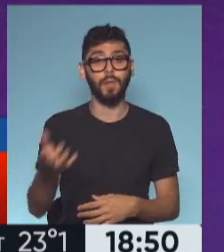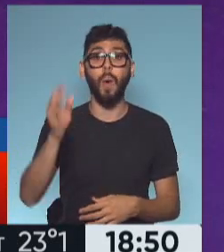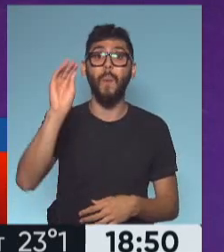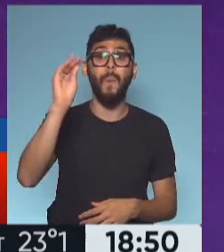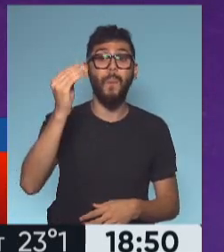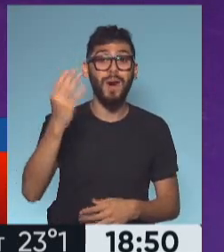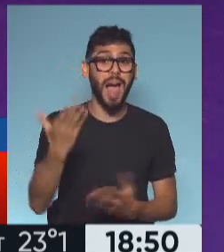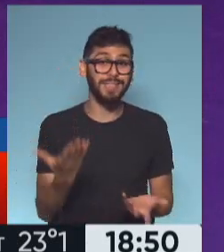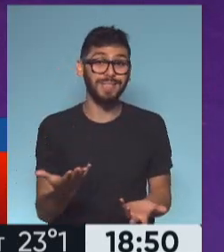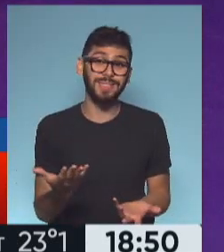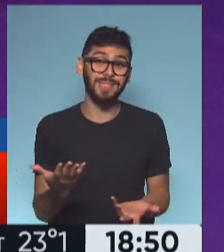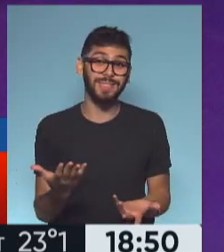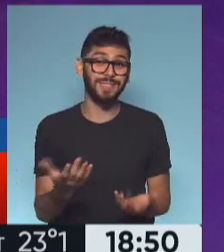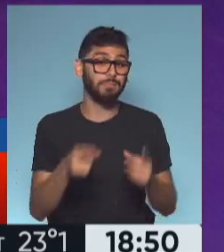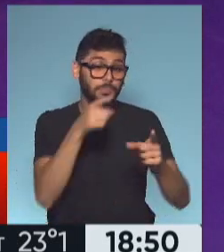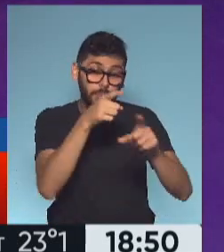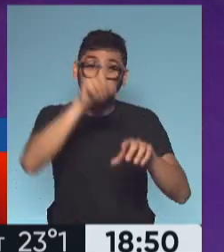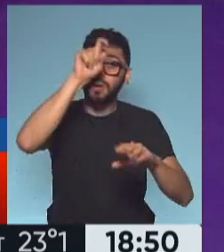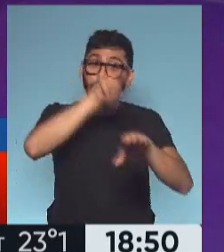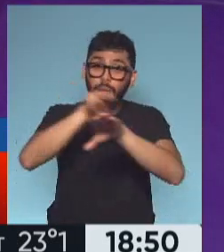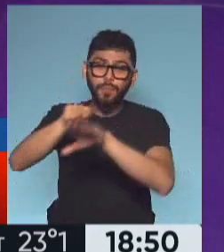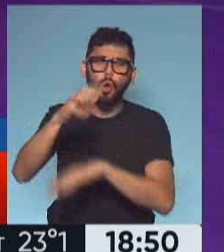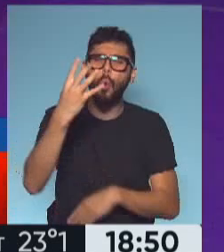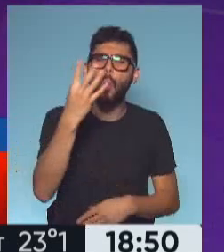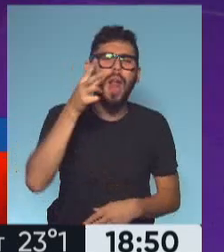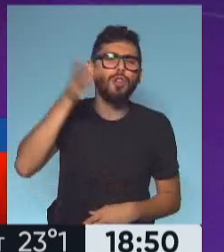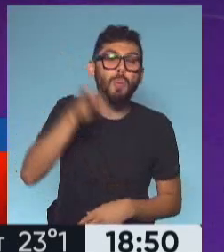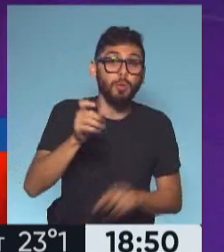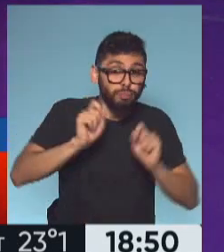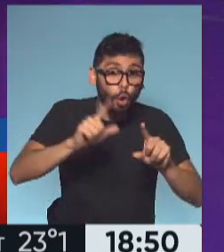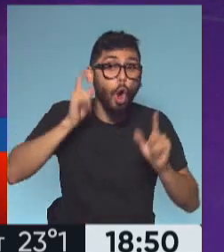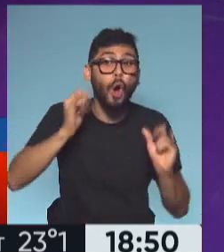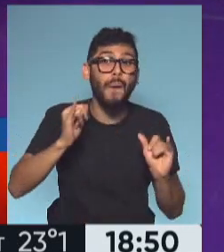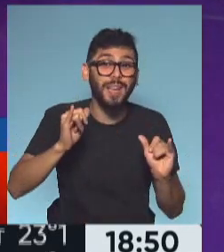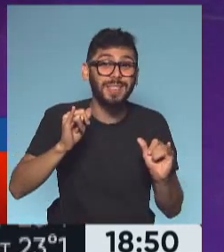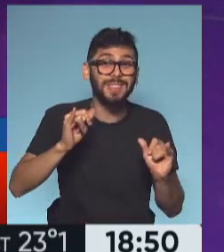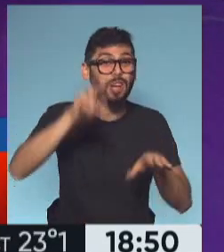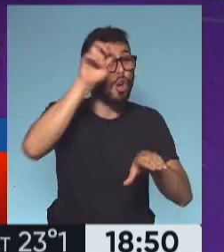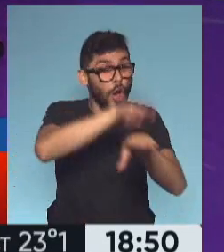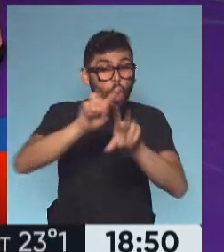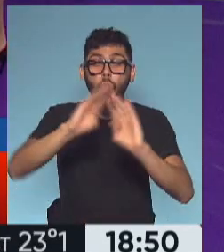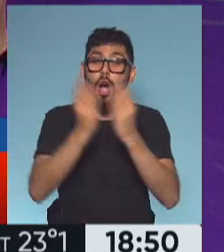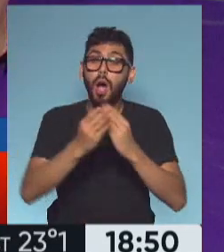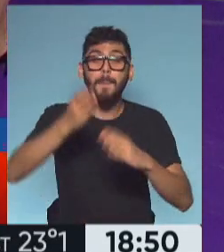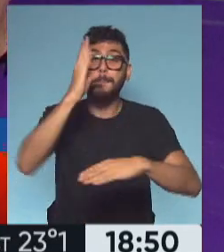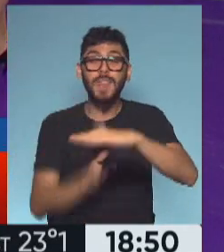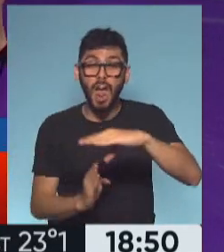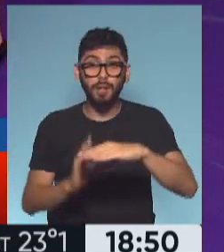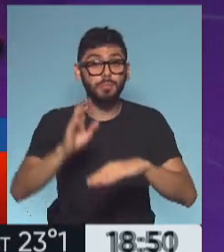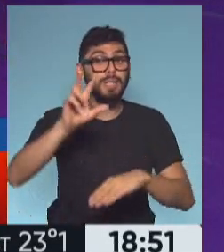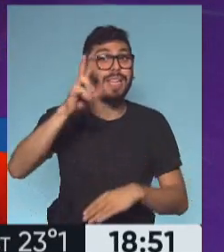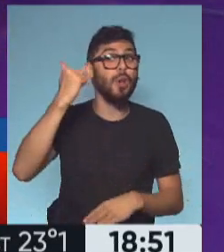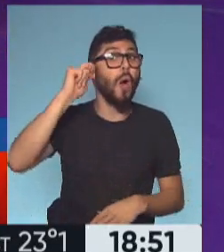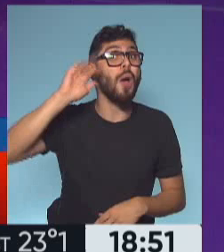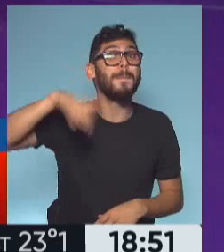Brasil, 50%, 48 y pico hay. El 50% de las camas de cuidado intensivo ocupado por pacientes menores de 39 años. Nos quedamos